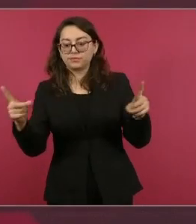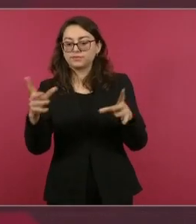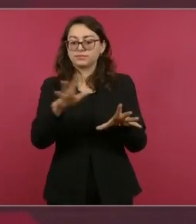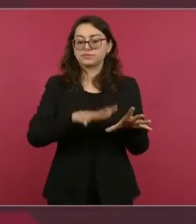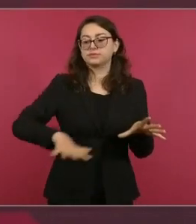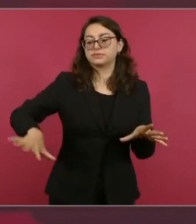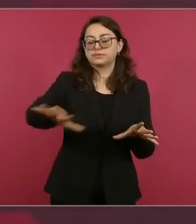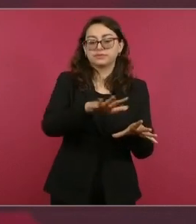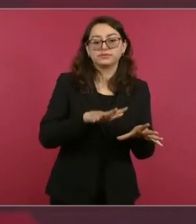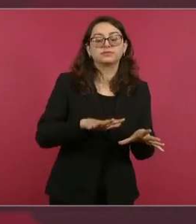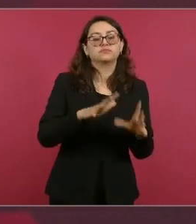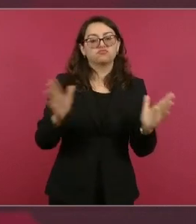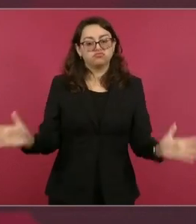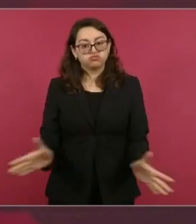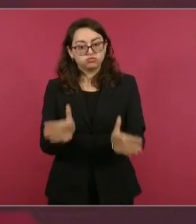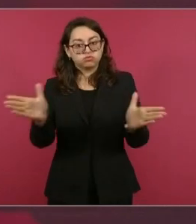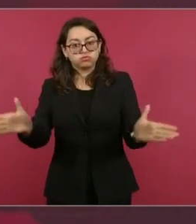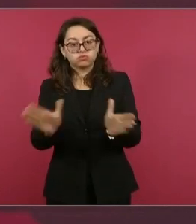Ahora